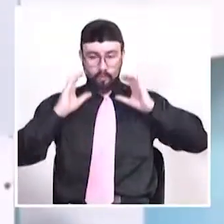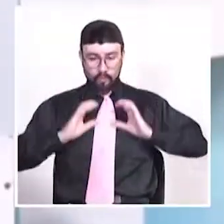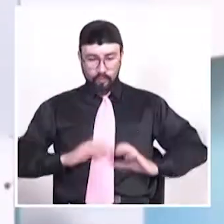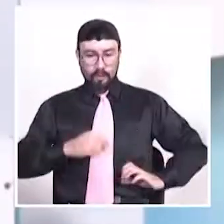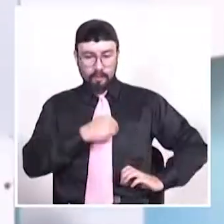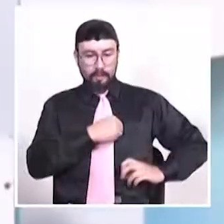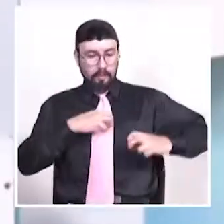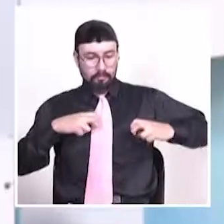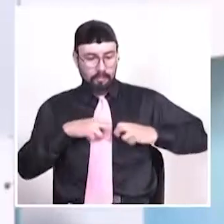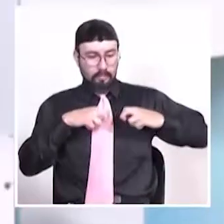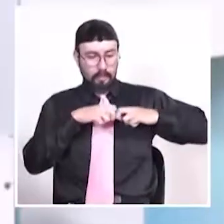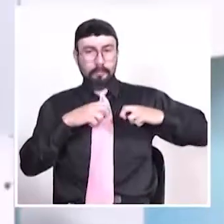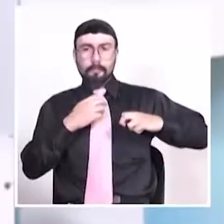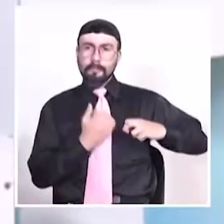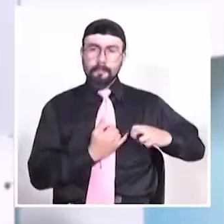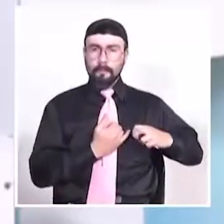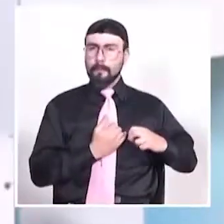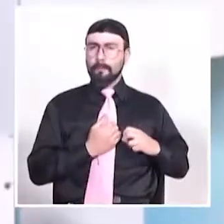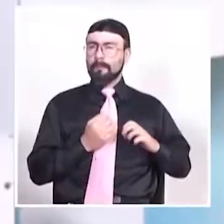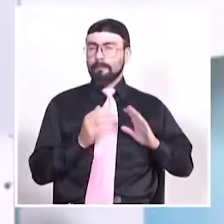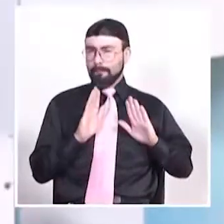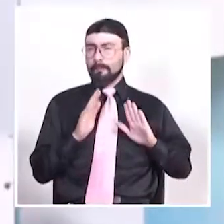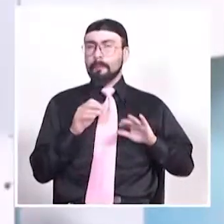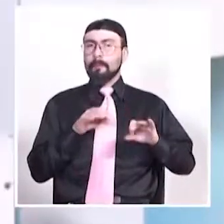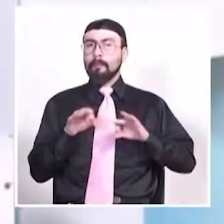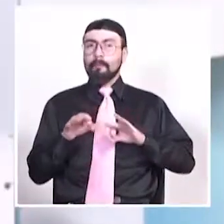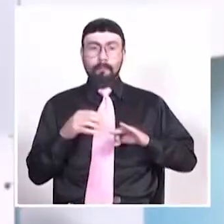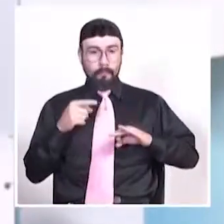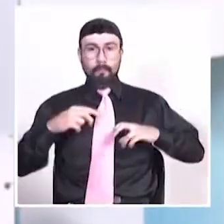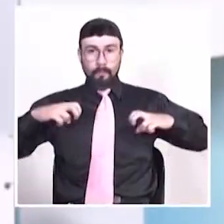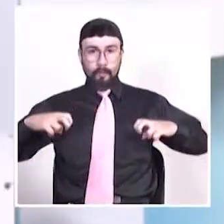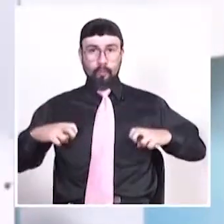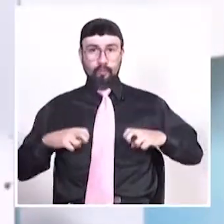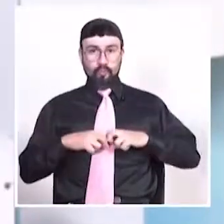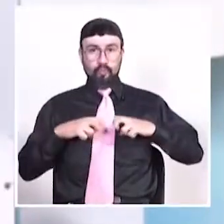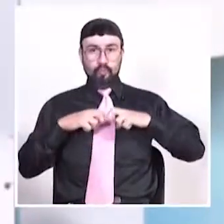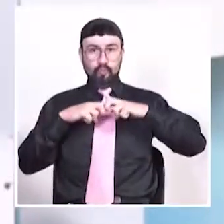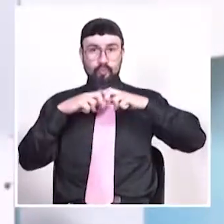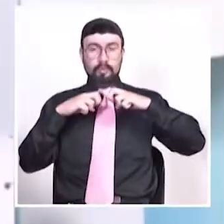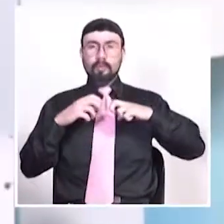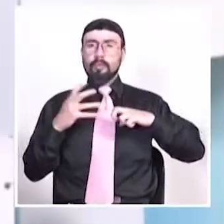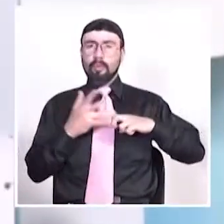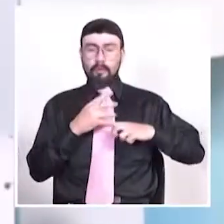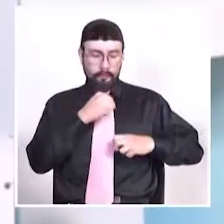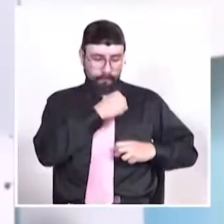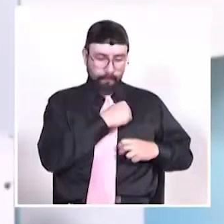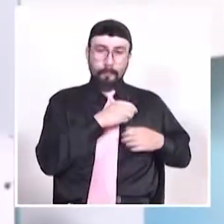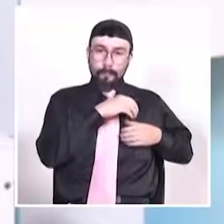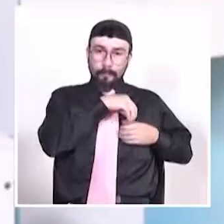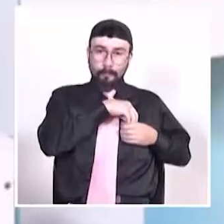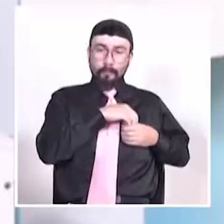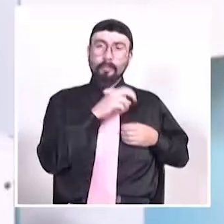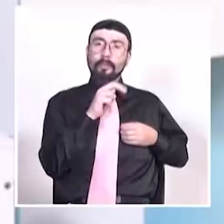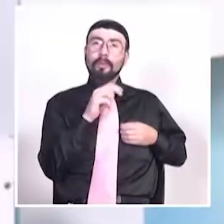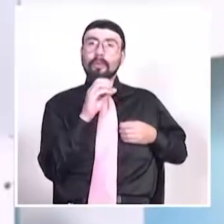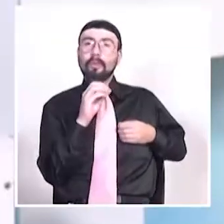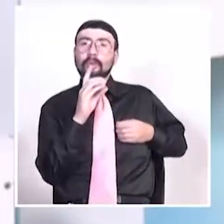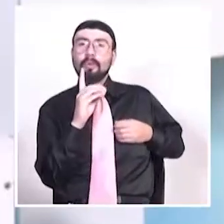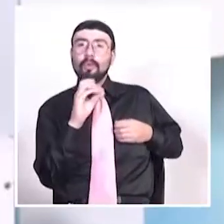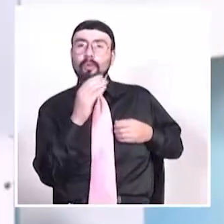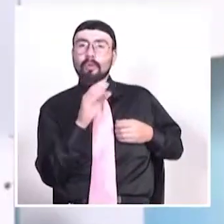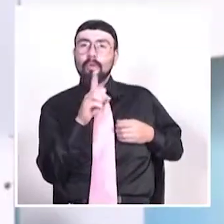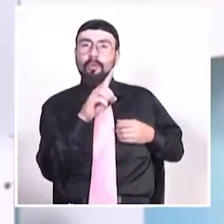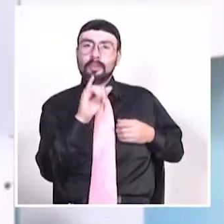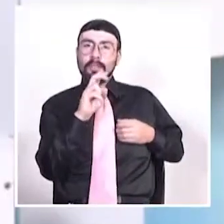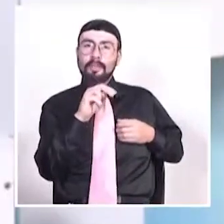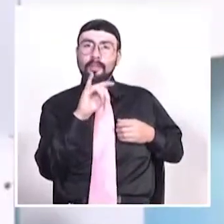decir, la corriente eléctrica va desde el nodo sinusal, que es el marcapaso natural del corazón,